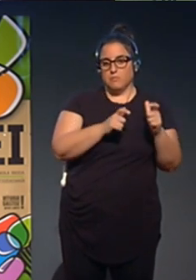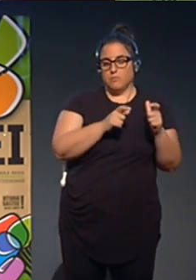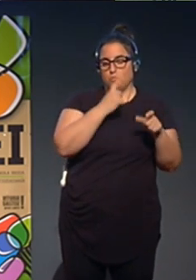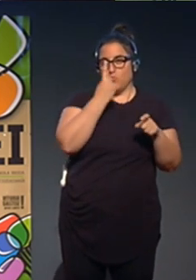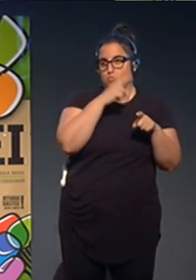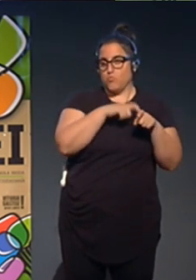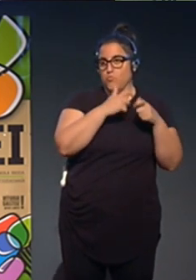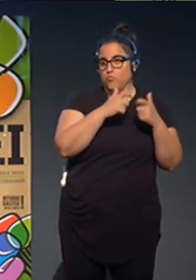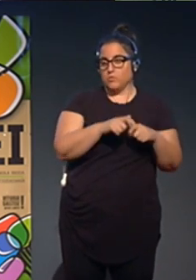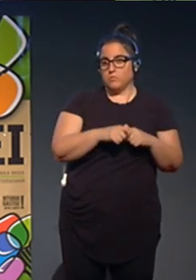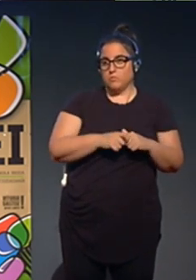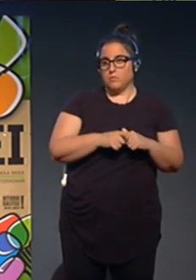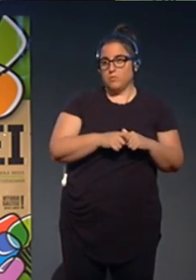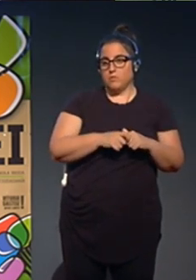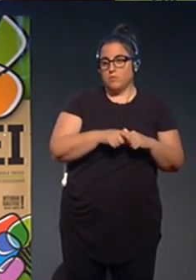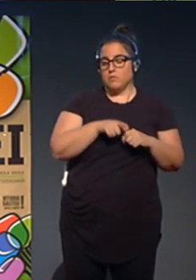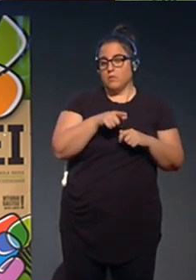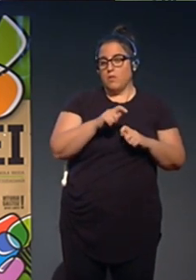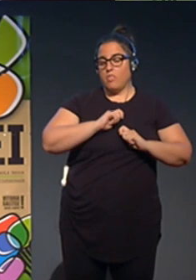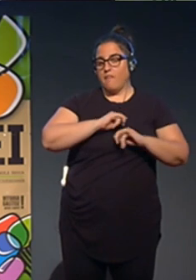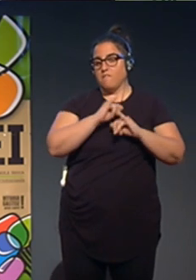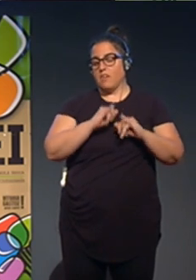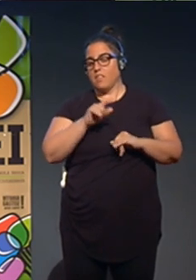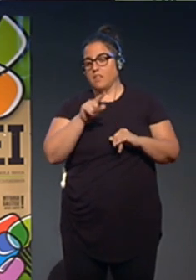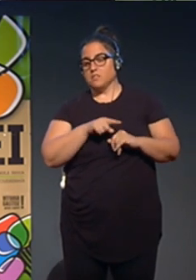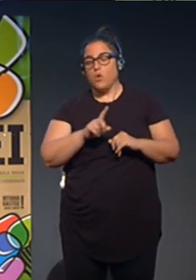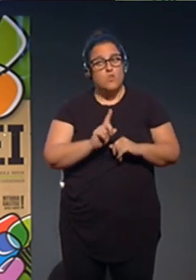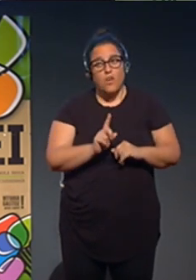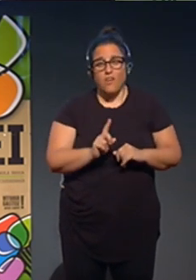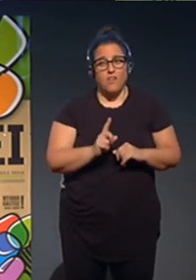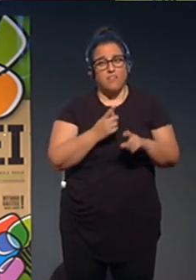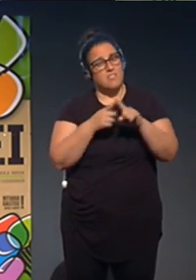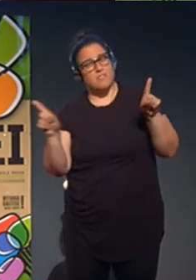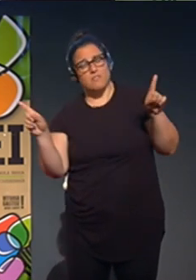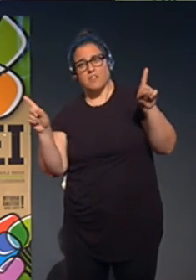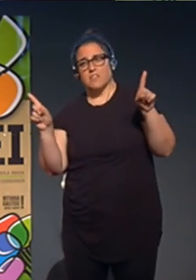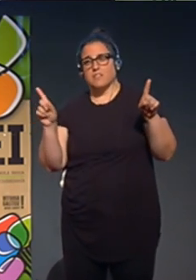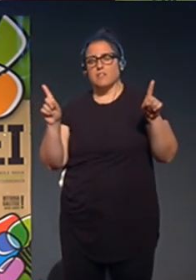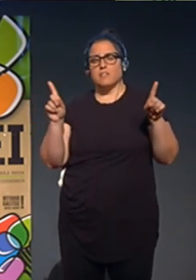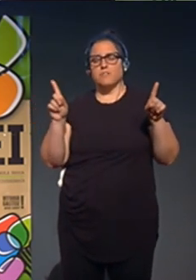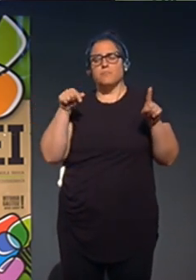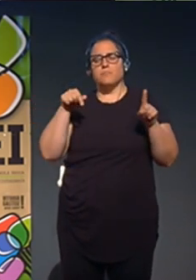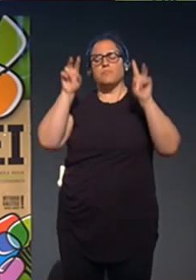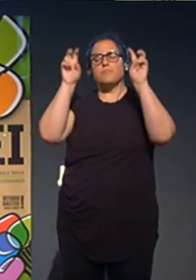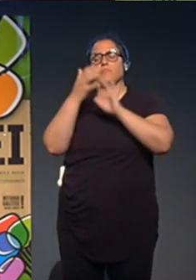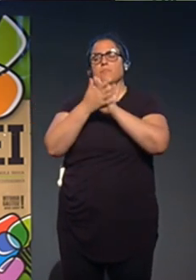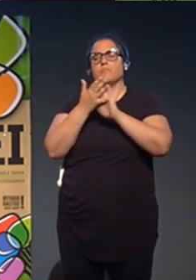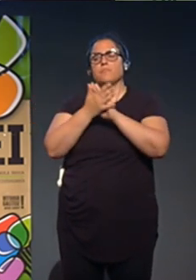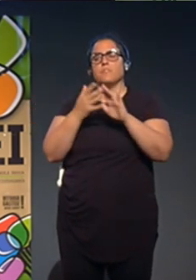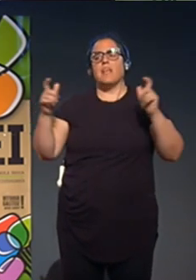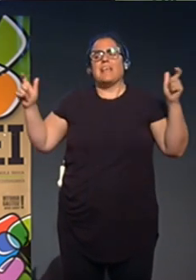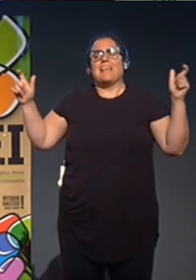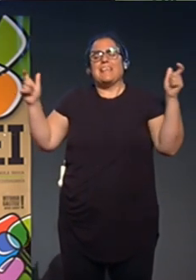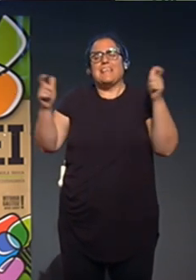eso no es el crecimiento que nos va a dar más o menos felicidad el tema es Yo creo que es necesario de crecer